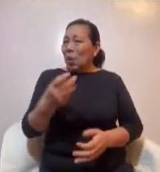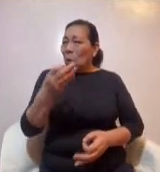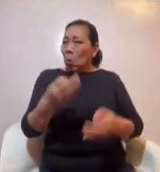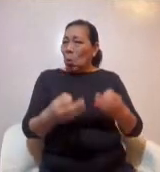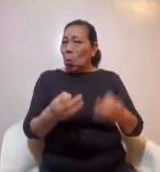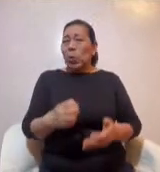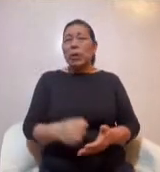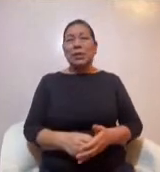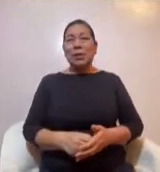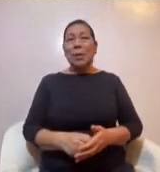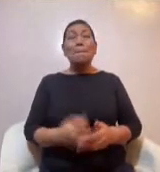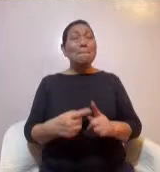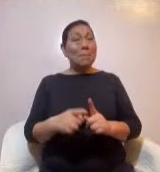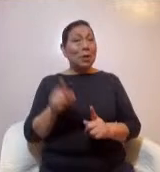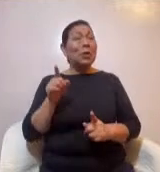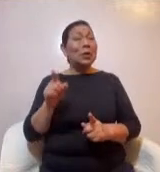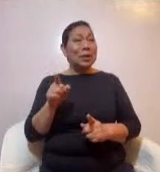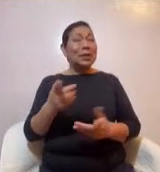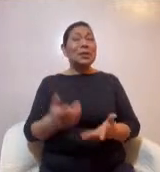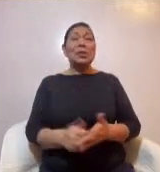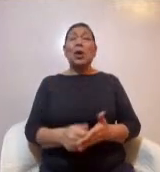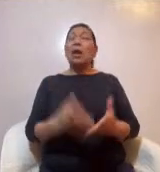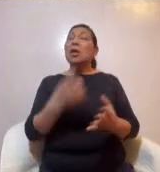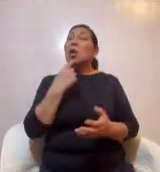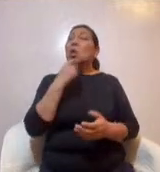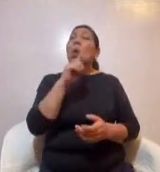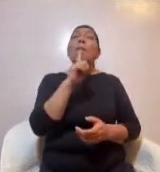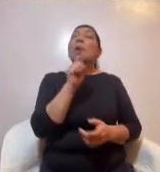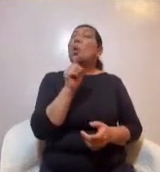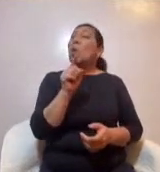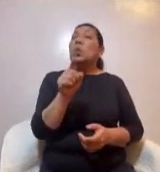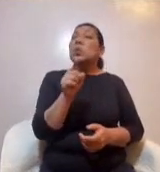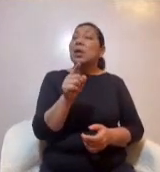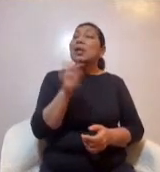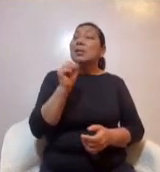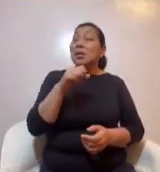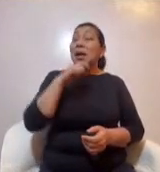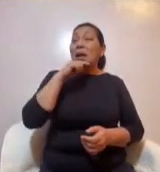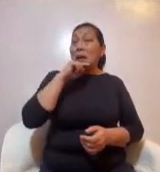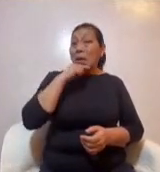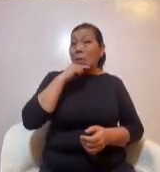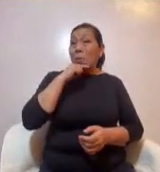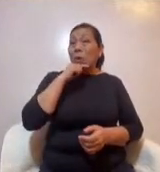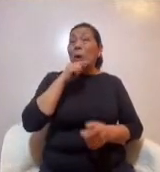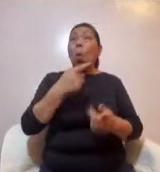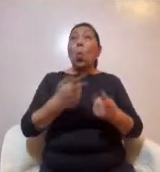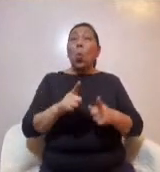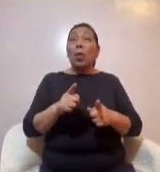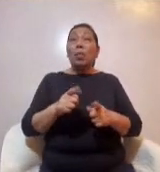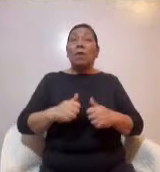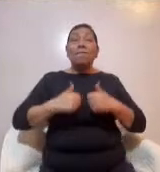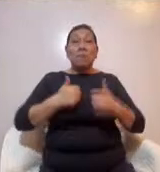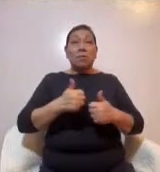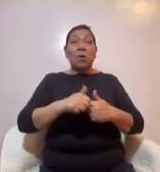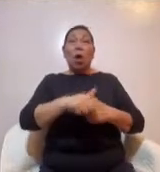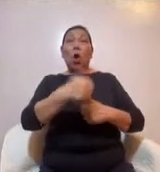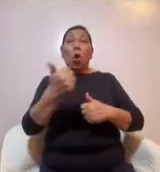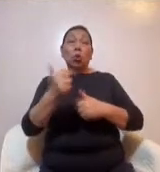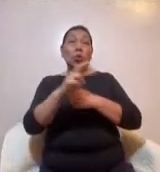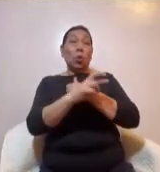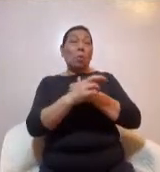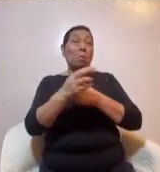lo dice la sentencia del Pleno. En ese sentido, quisiera preguntarle si las mujeres migrantes